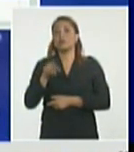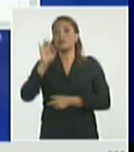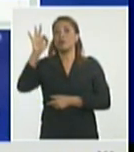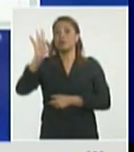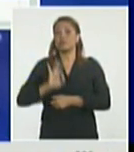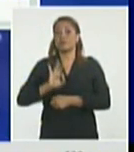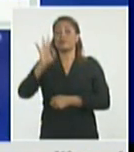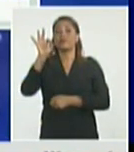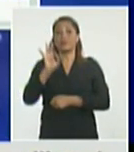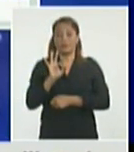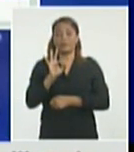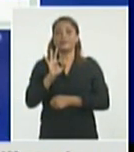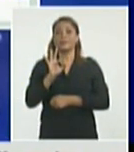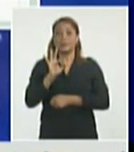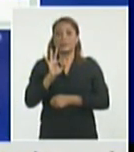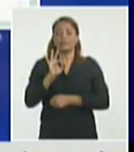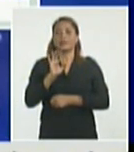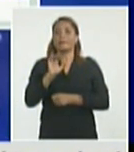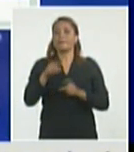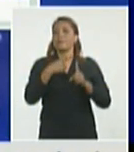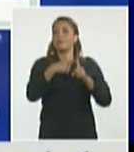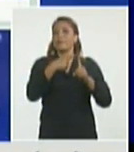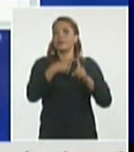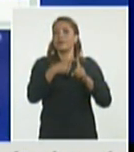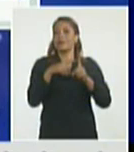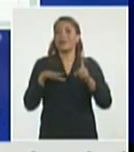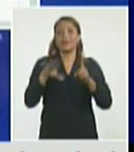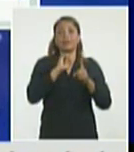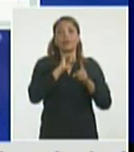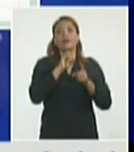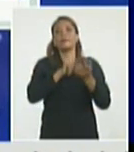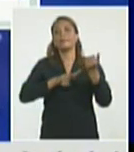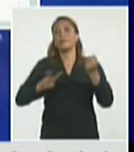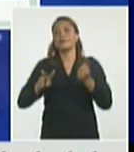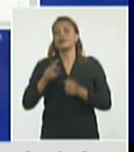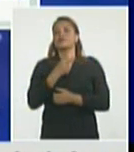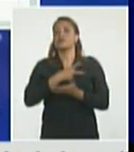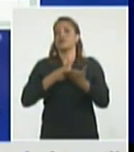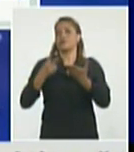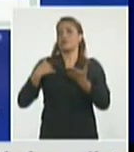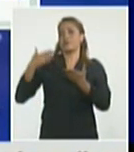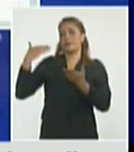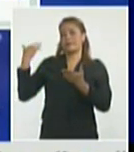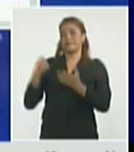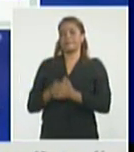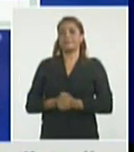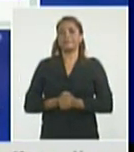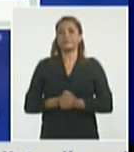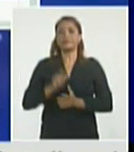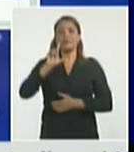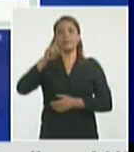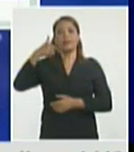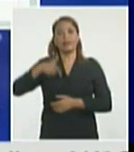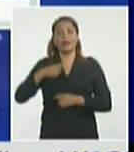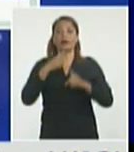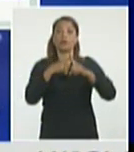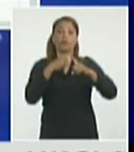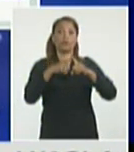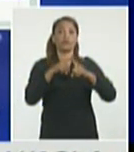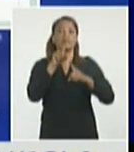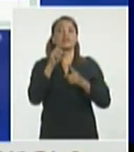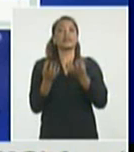74,8% de toda la incidencia de la provincia en los últimos 15 días. Lajas, Cruces y